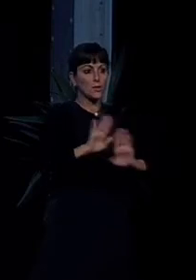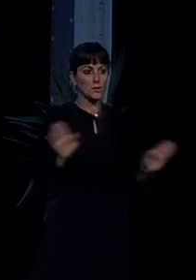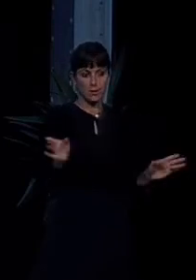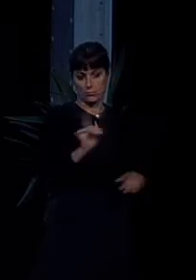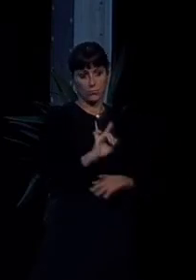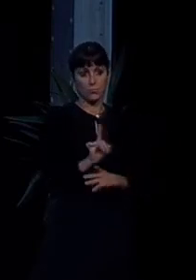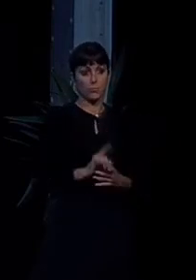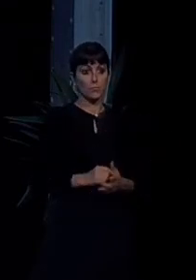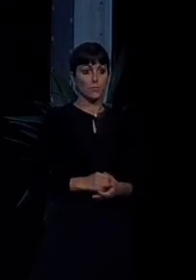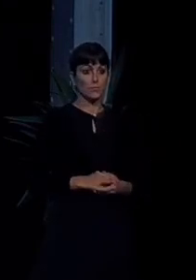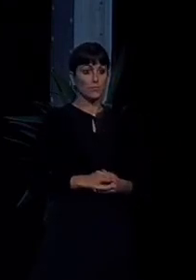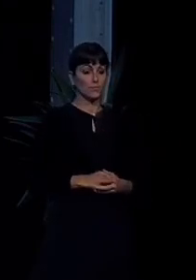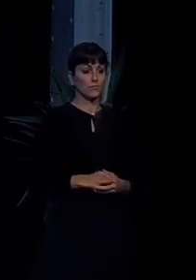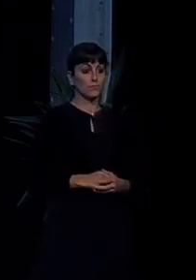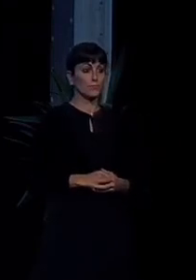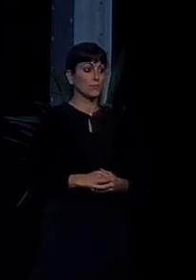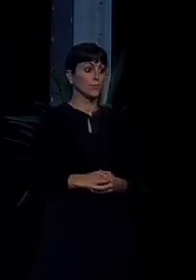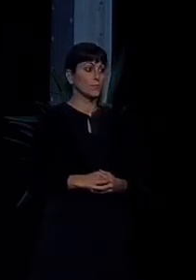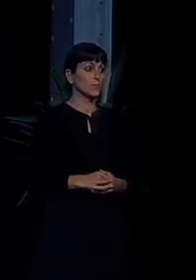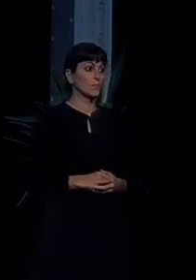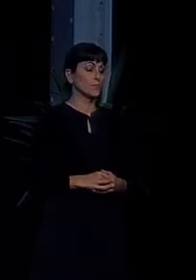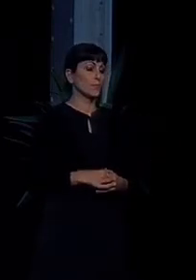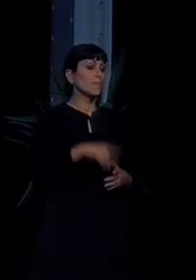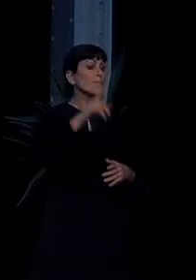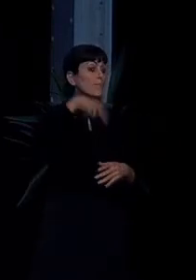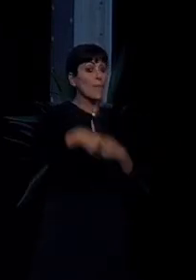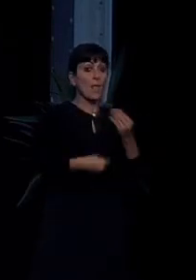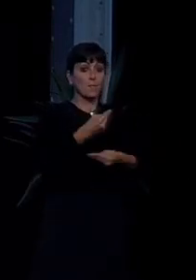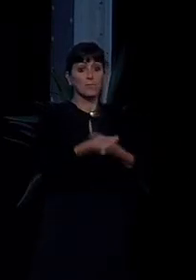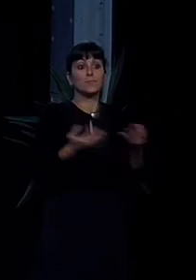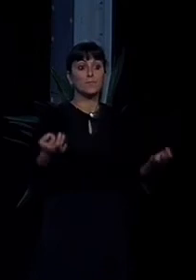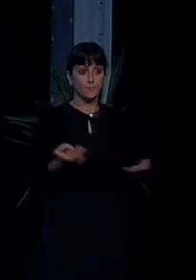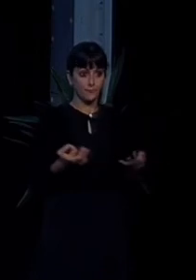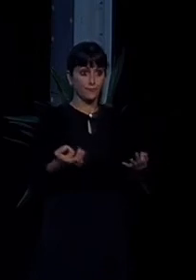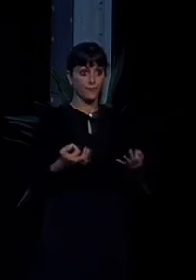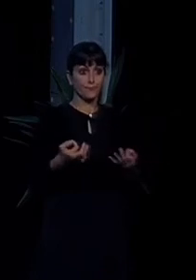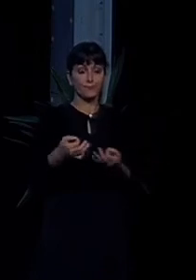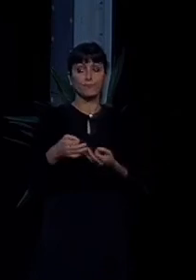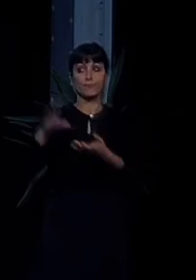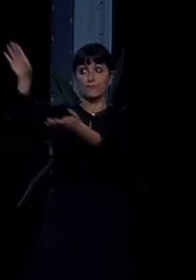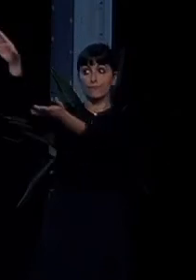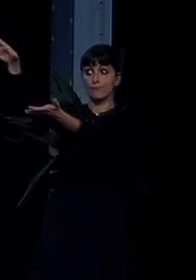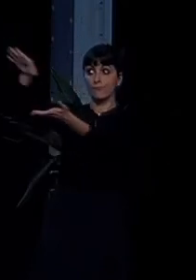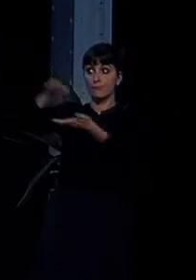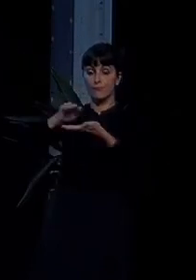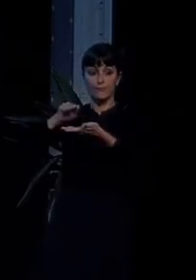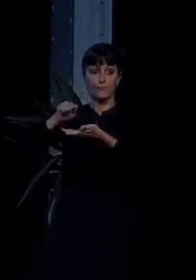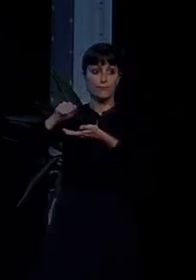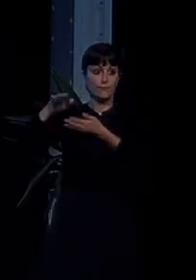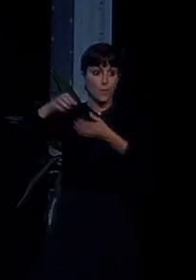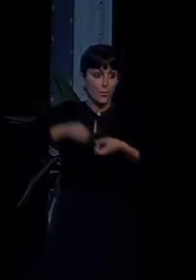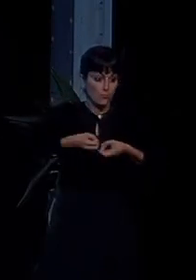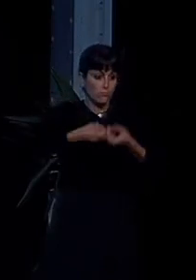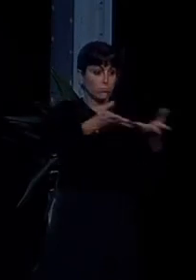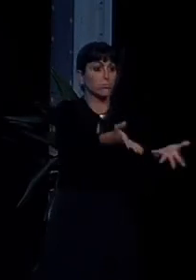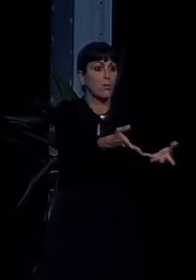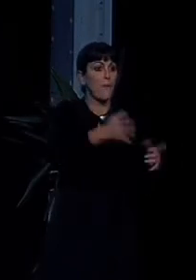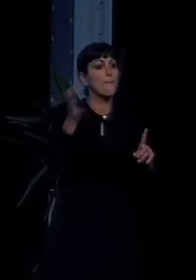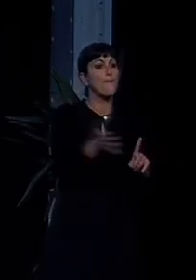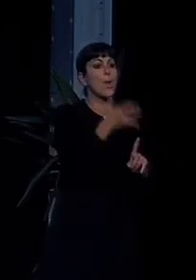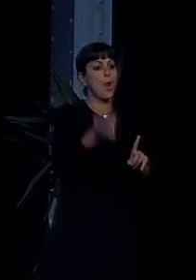trasladamos cosas, sino que lo que estamos haciendo es producir y reproducir violencia machista y violencia sexual,